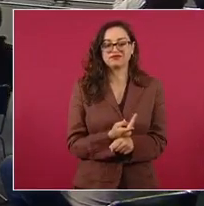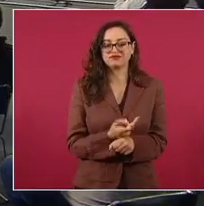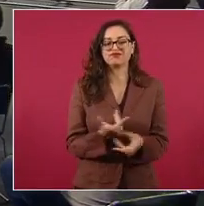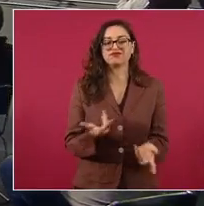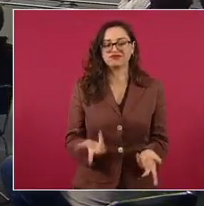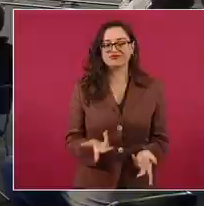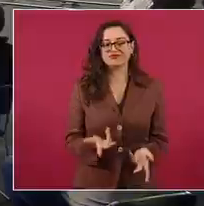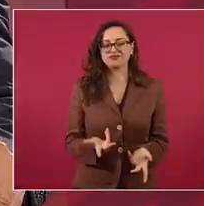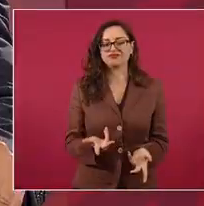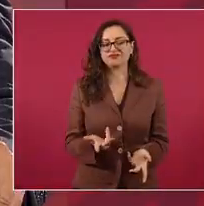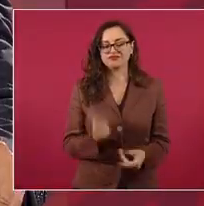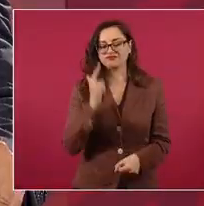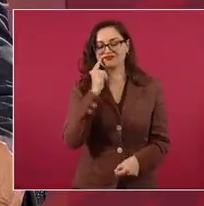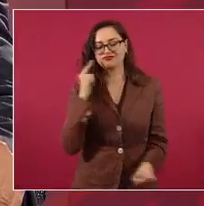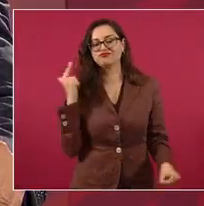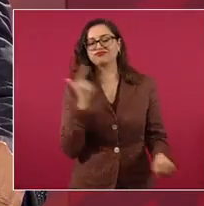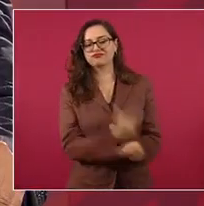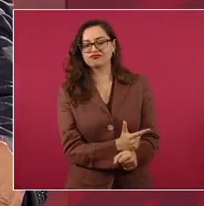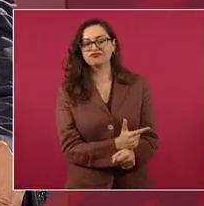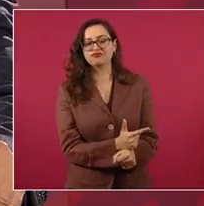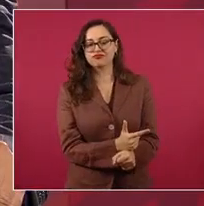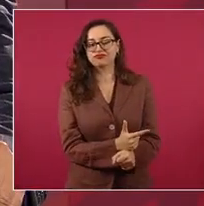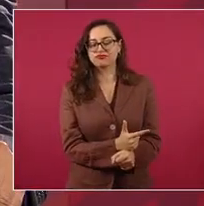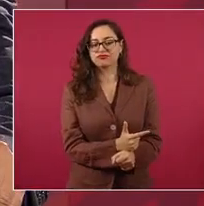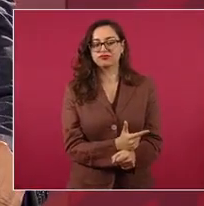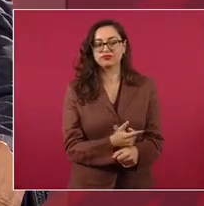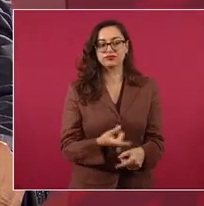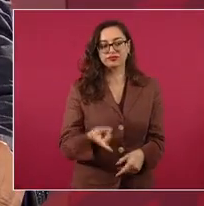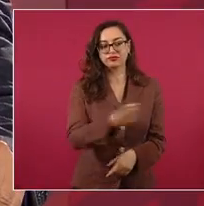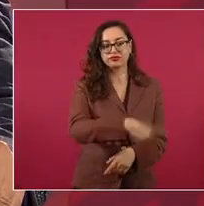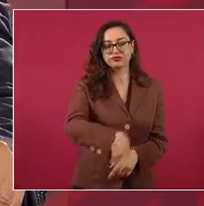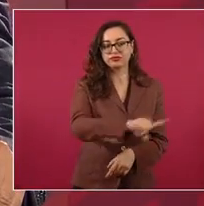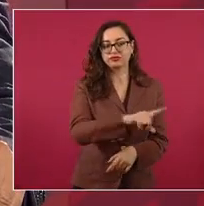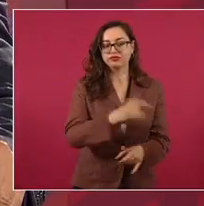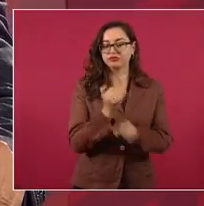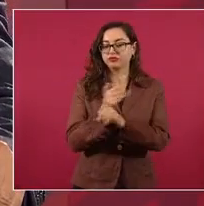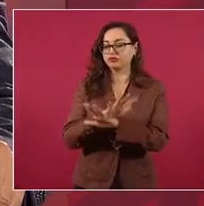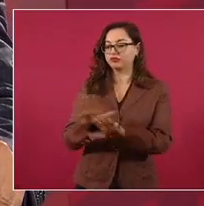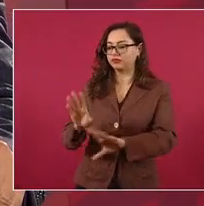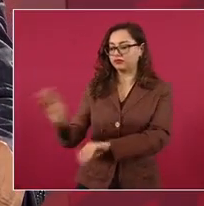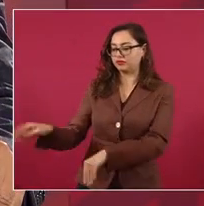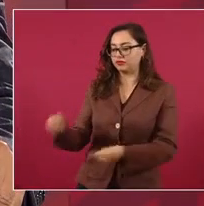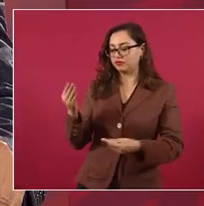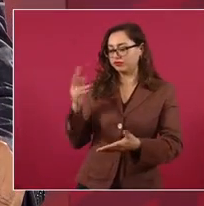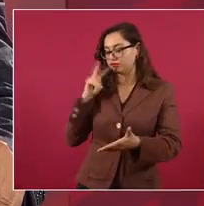tomar en cuenta el informe,